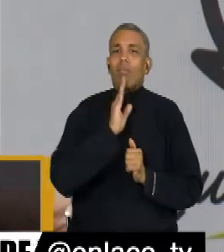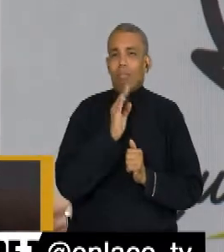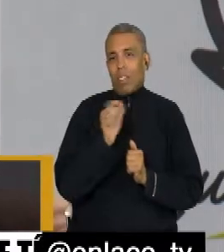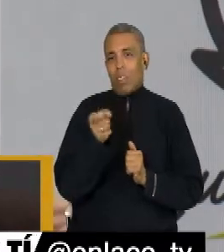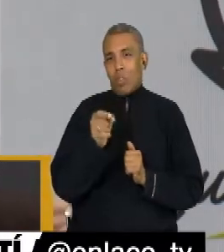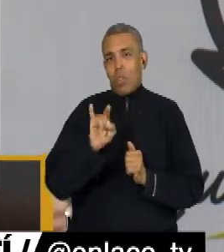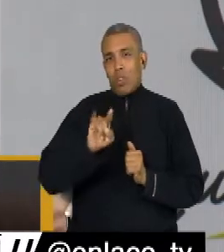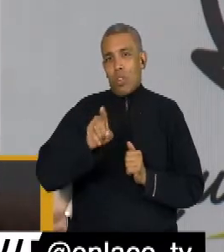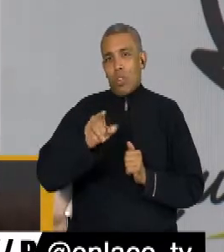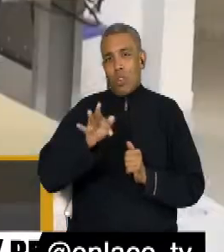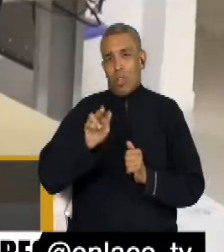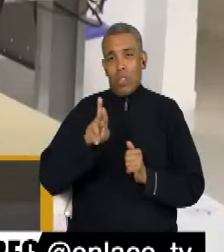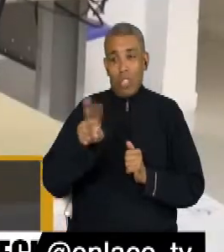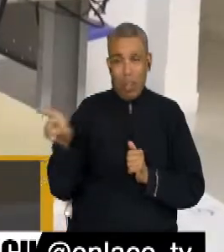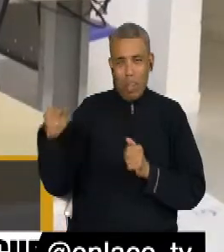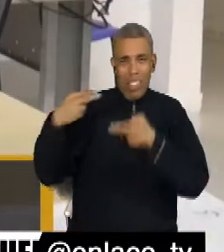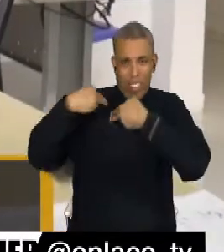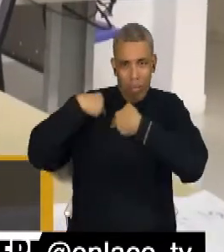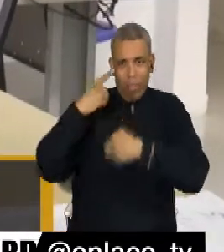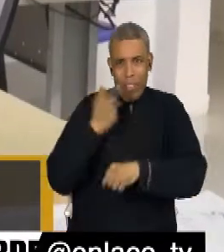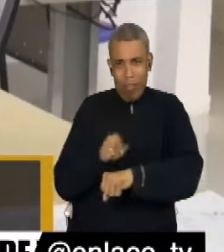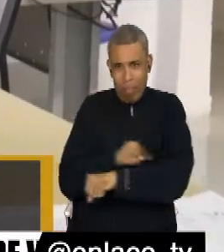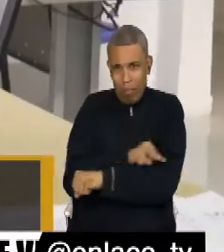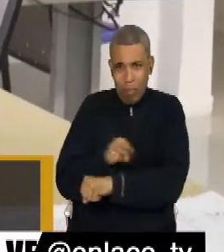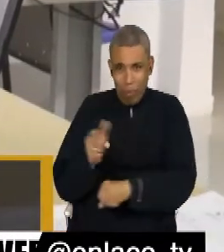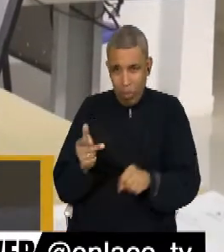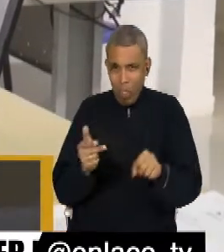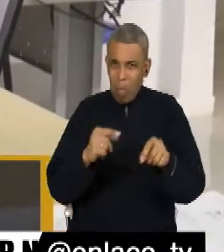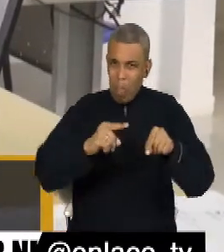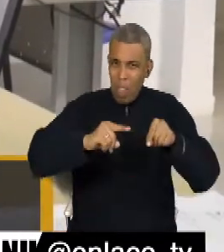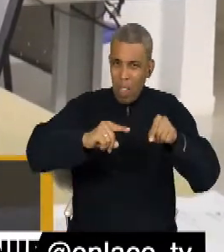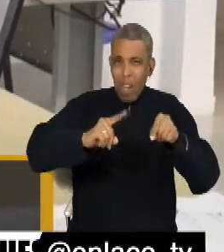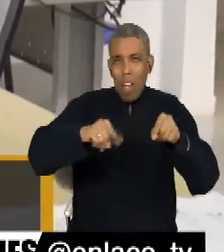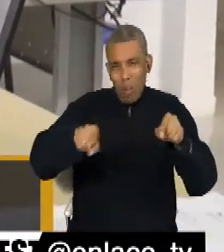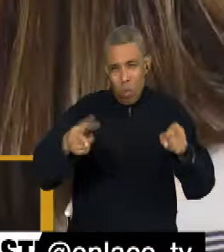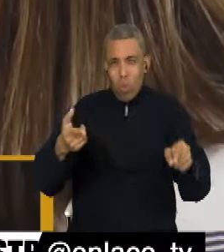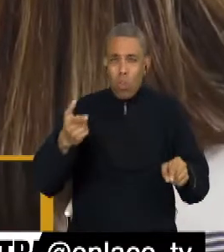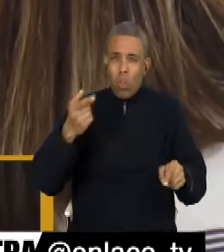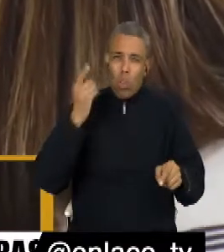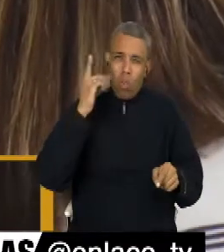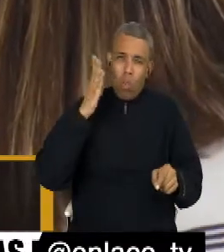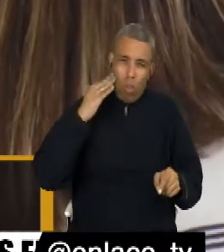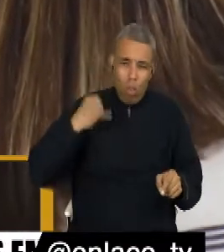para prevenir el suicidio en la ciudad de Barranca